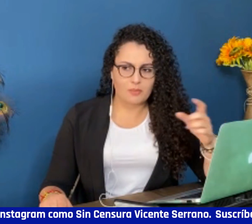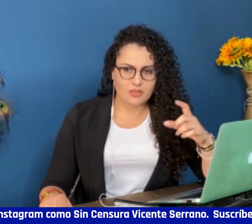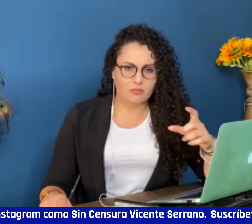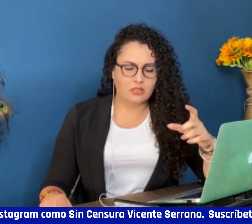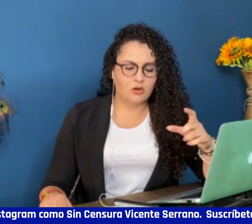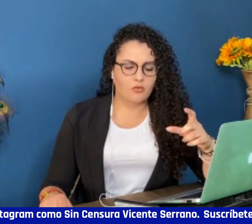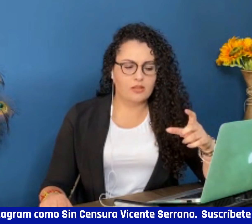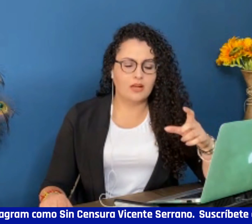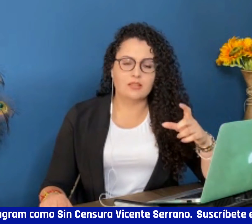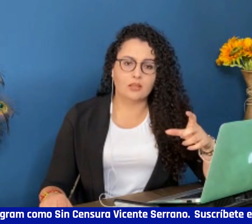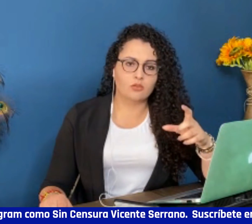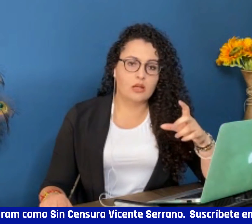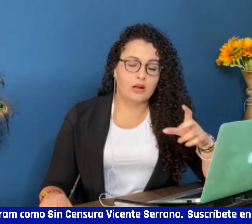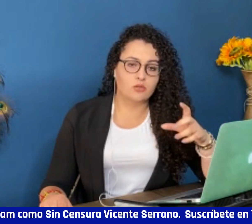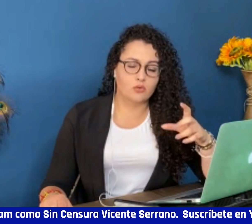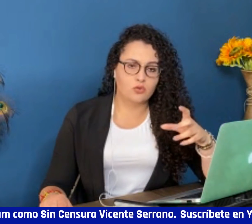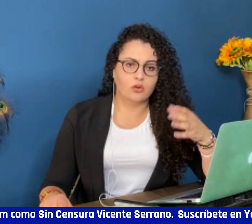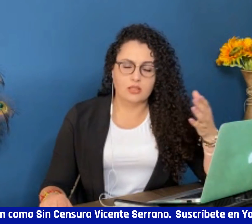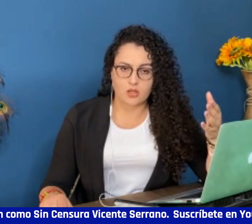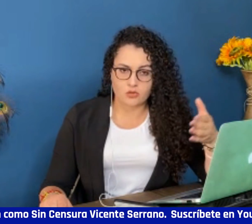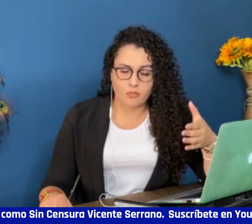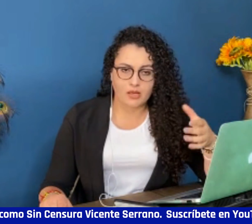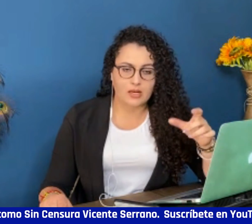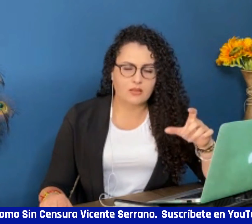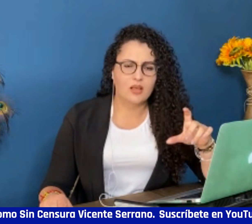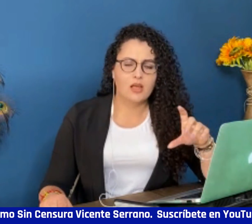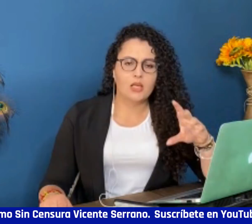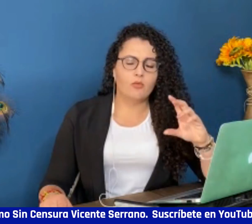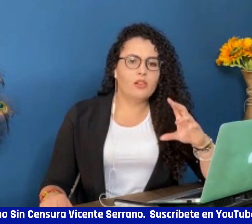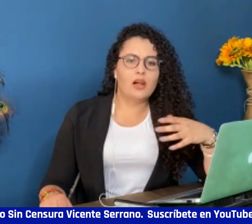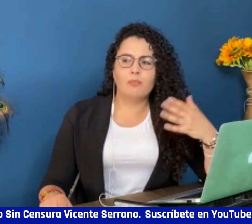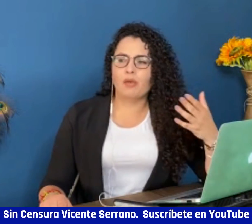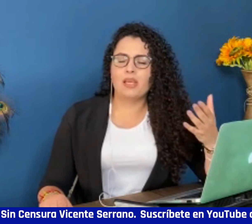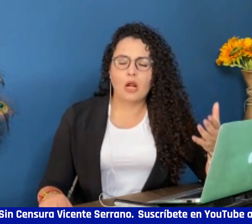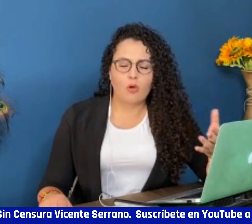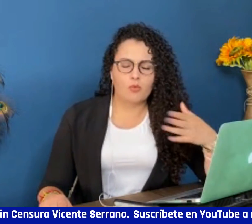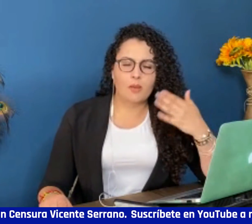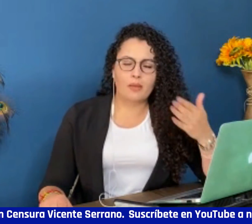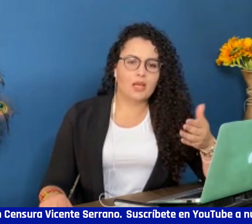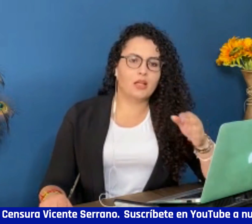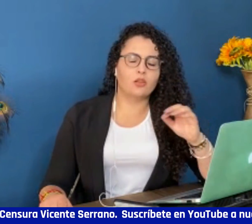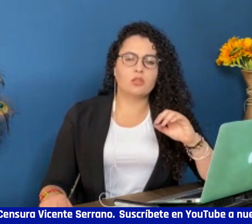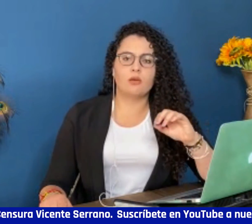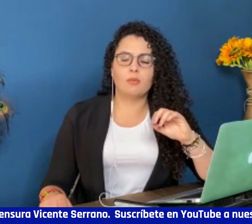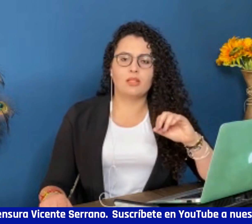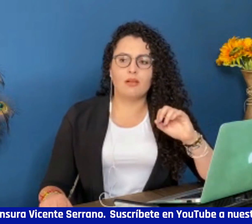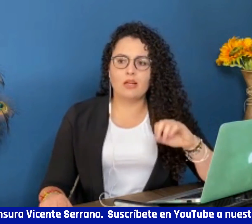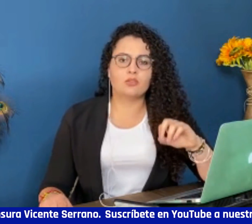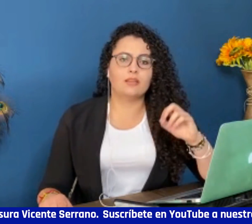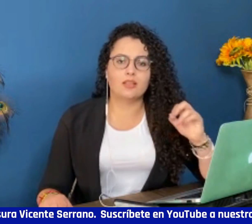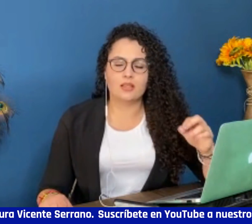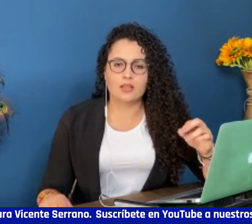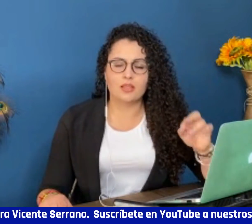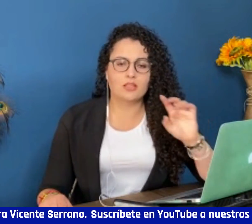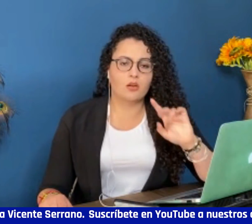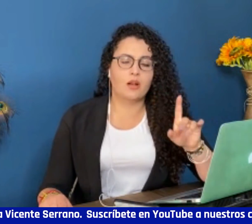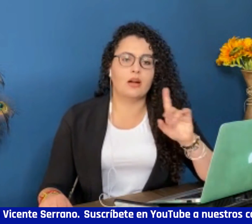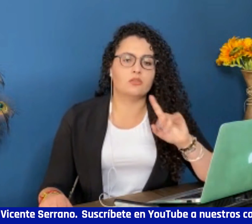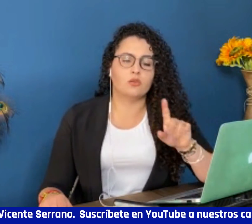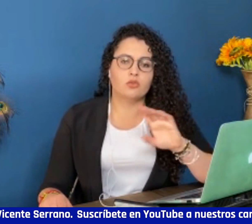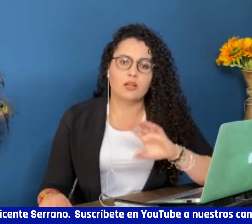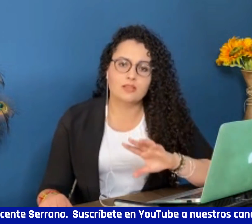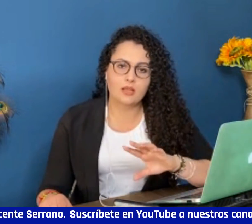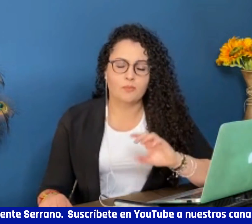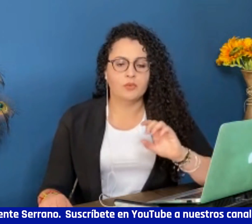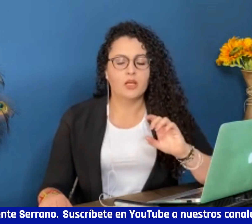de Tamaulipas empezaron a filtrar extractos de la resolución, que es de 12 páginas, y filtran la página 9, una página en donde solamente habla de los antecedentes y no de